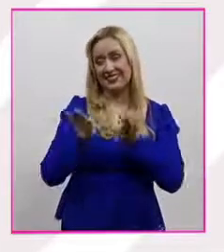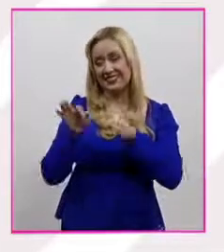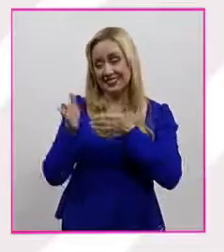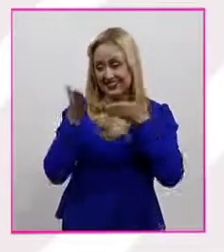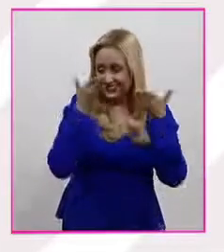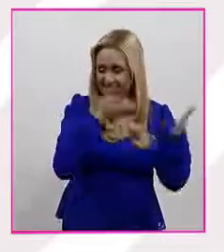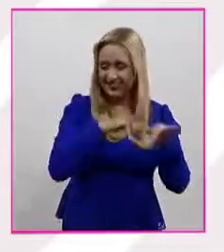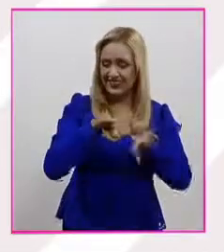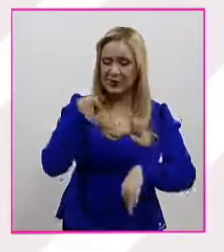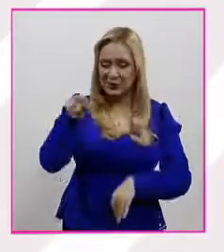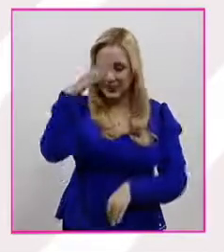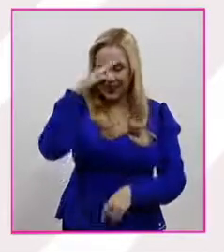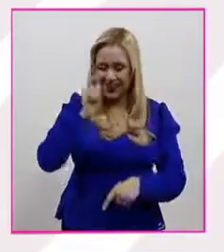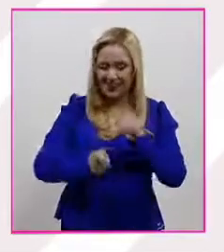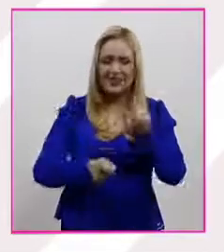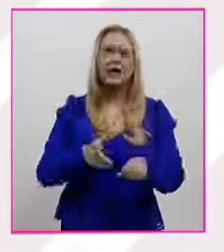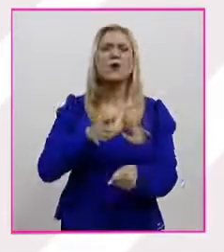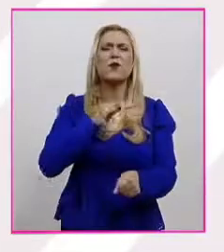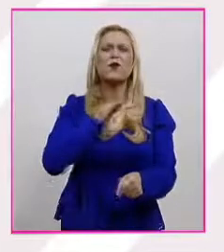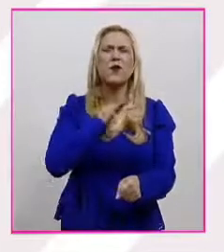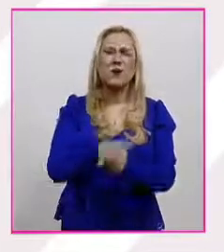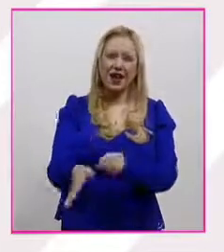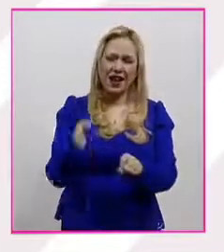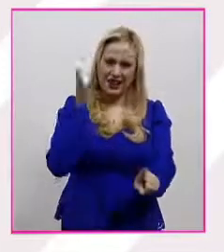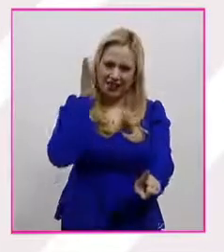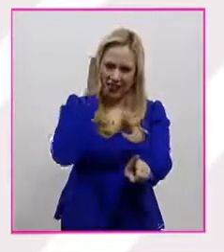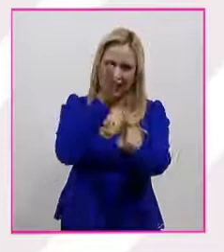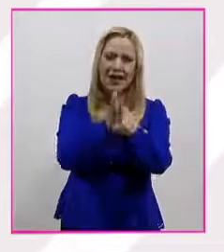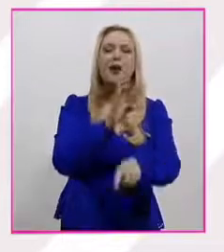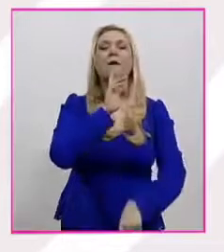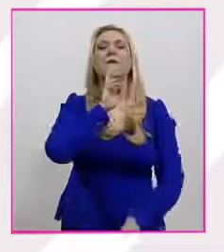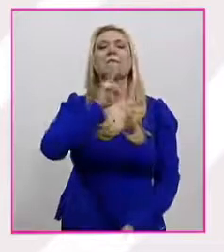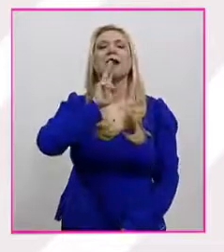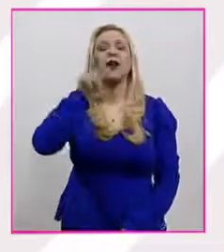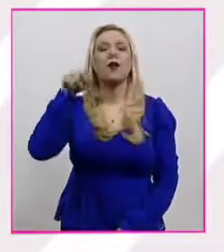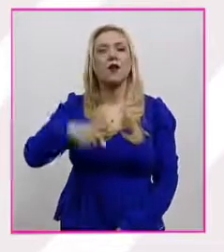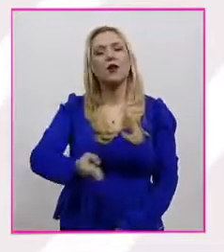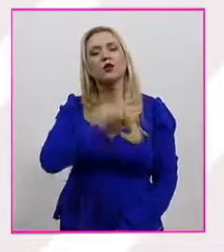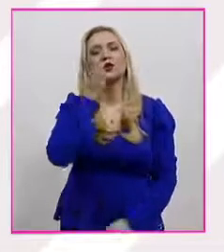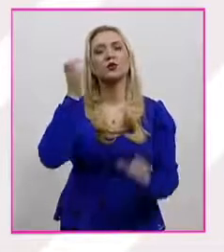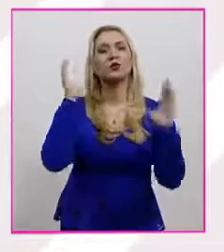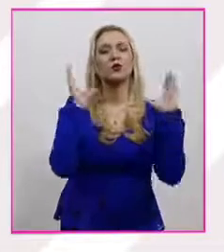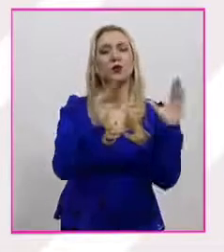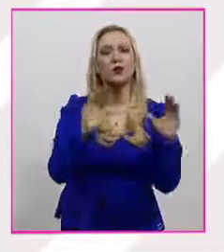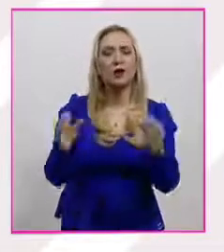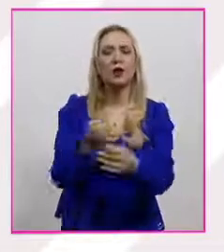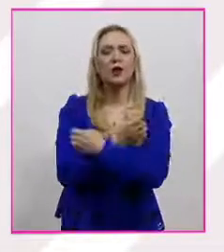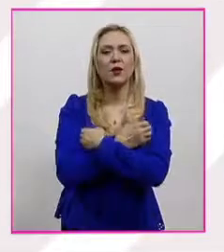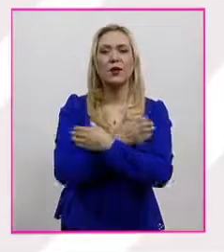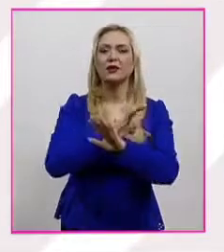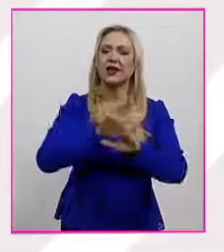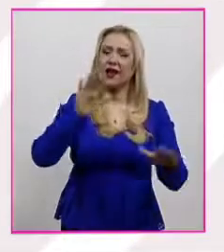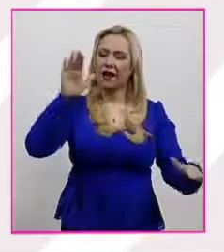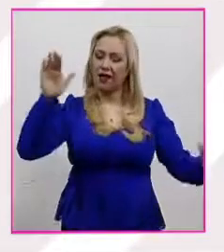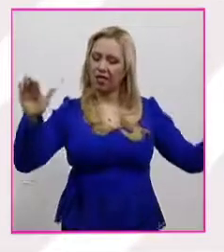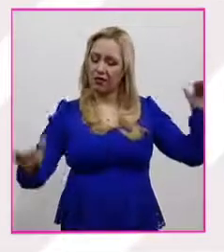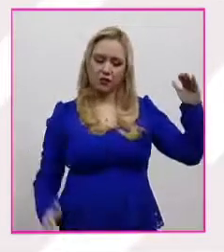cuál sería la ruta que tendríamos que trazar socialmente para mejorar nuestro sistema educativo y cerrar estas brechas de desigualdad que